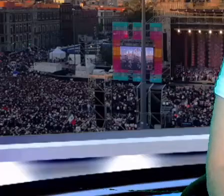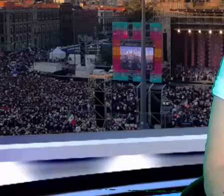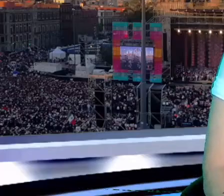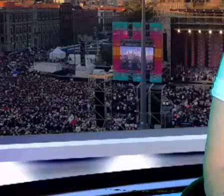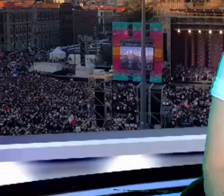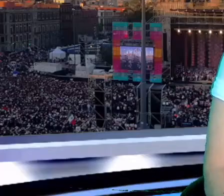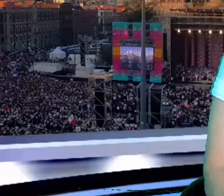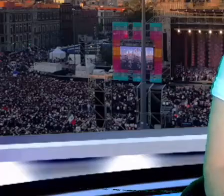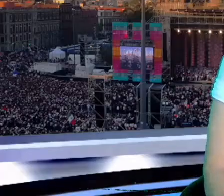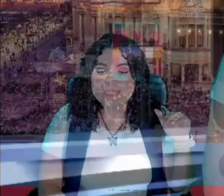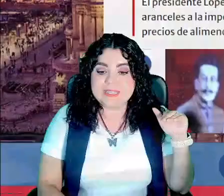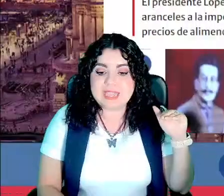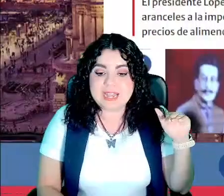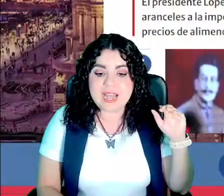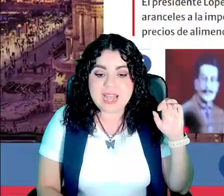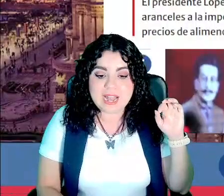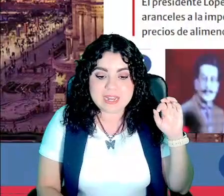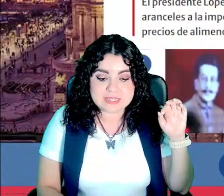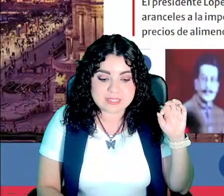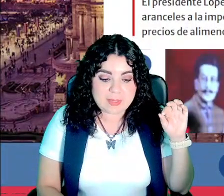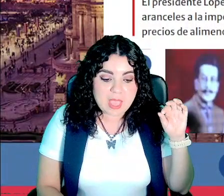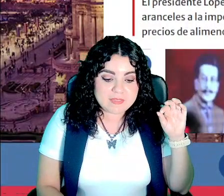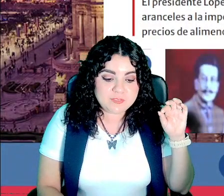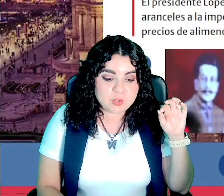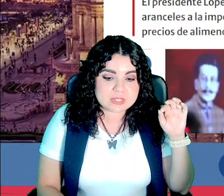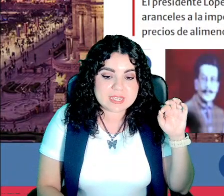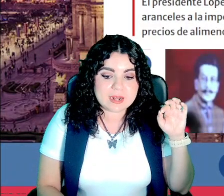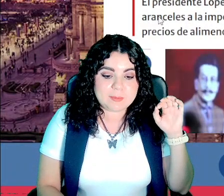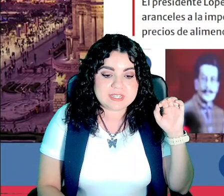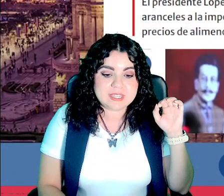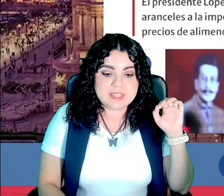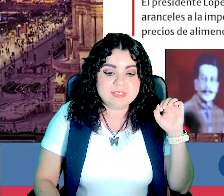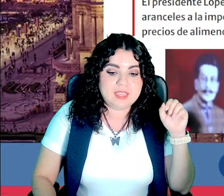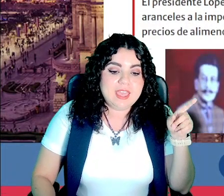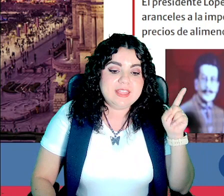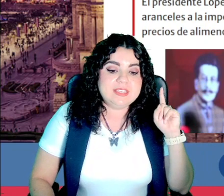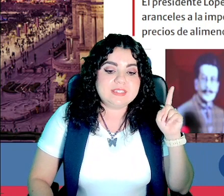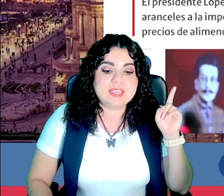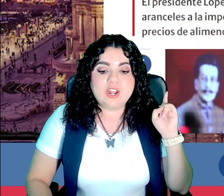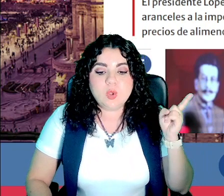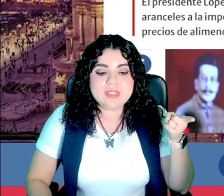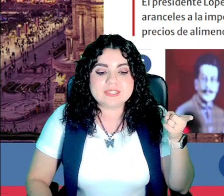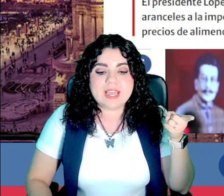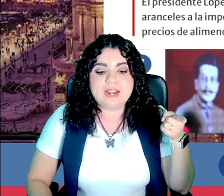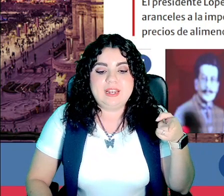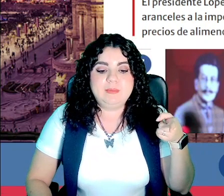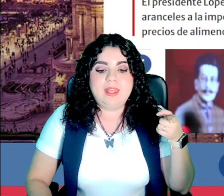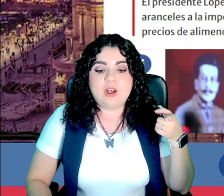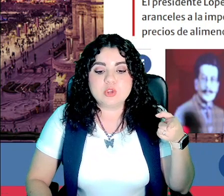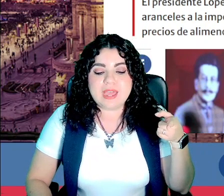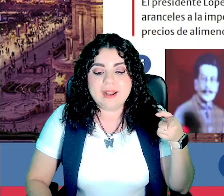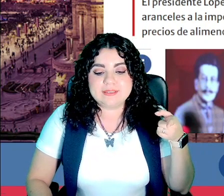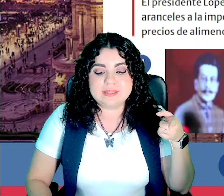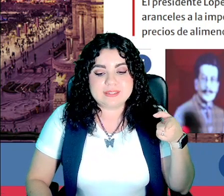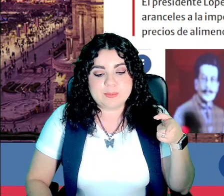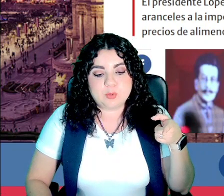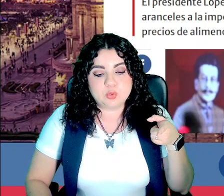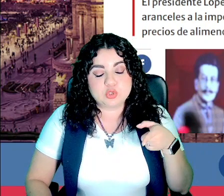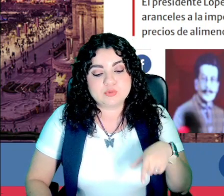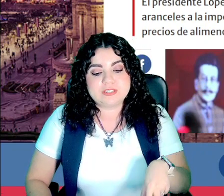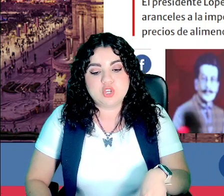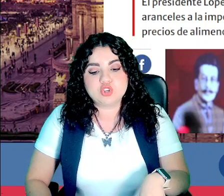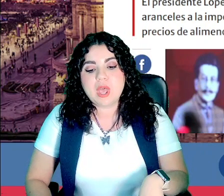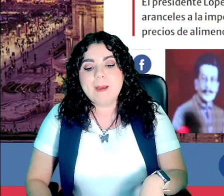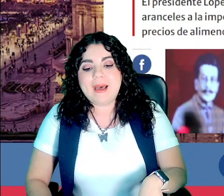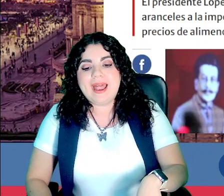no ser una más en la lista. Tanto así que el presidente dice que no descarta eliminar los aranceles a